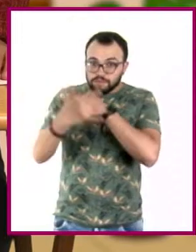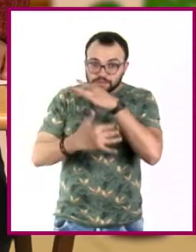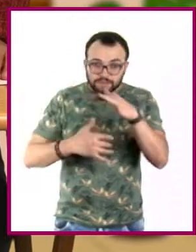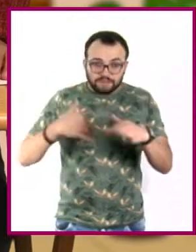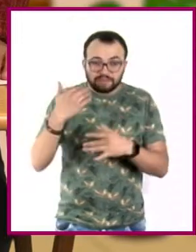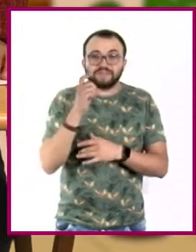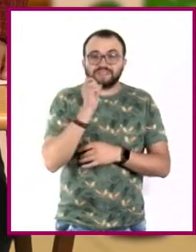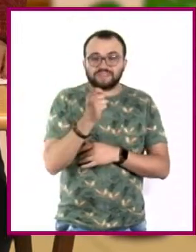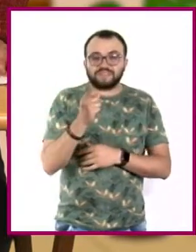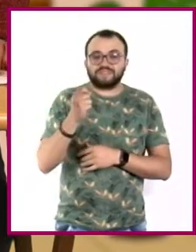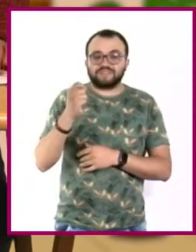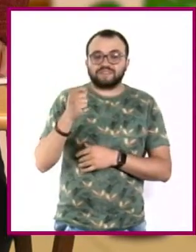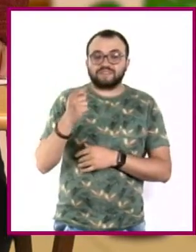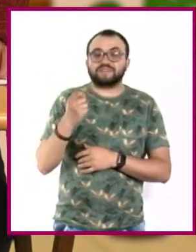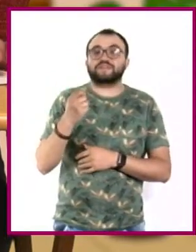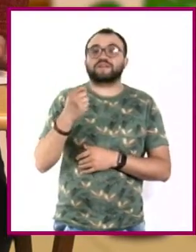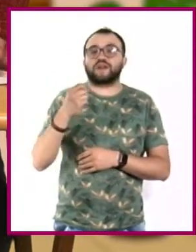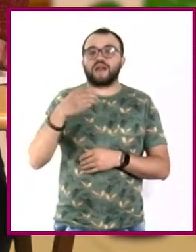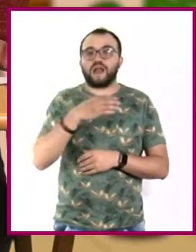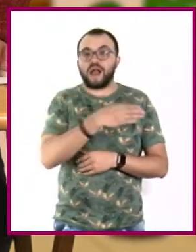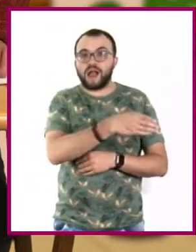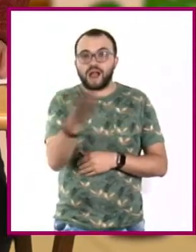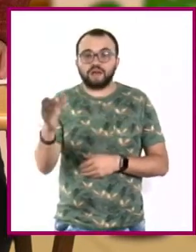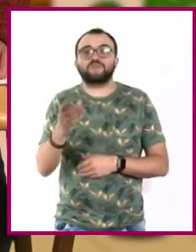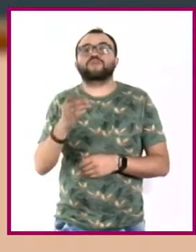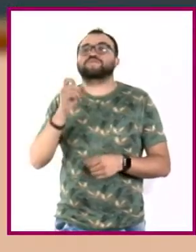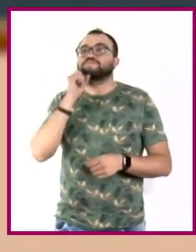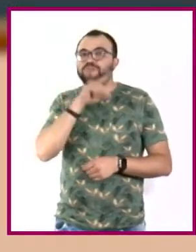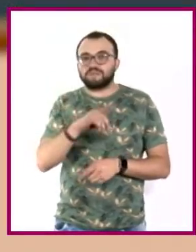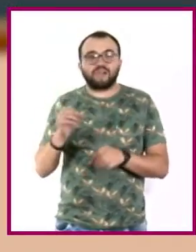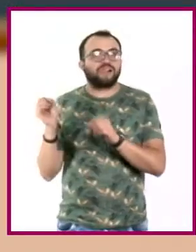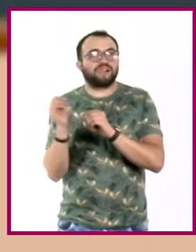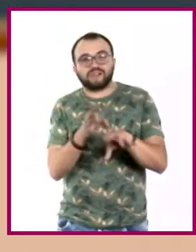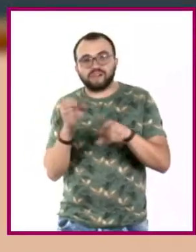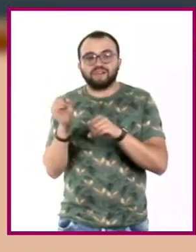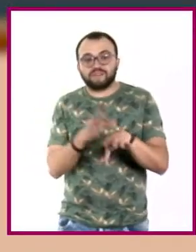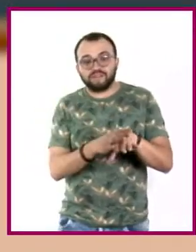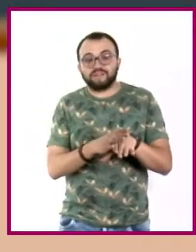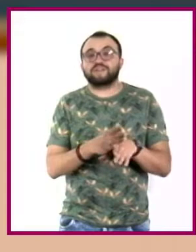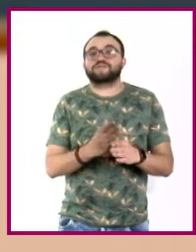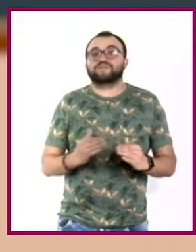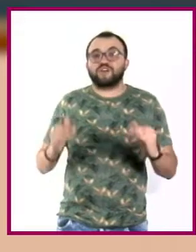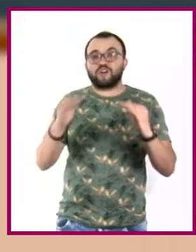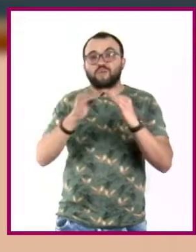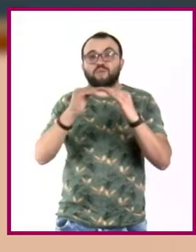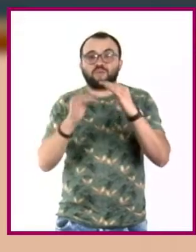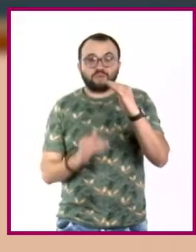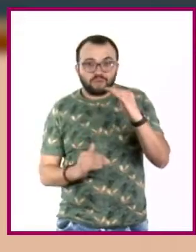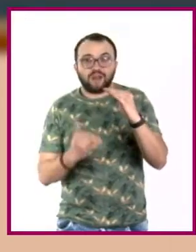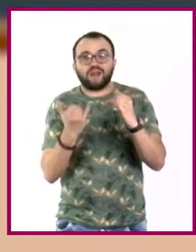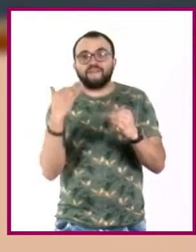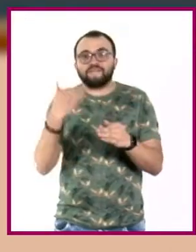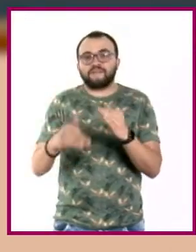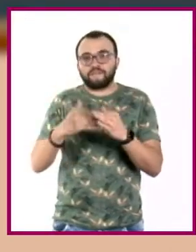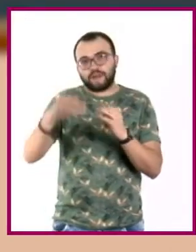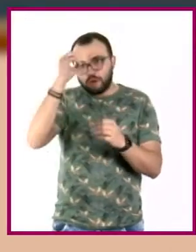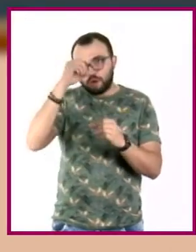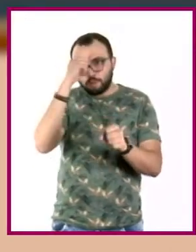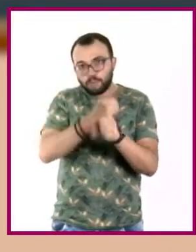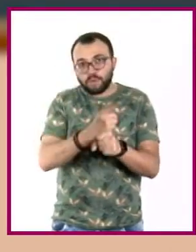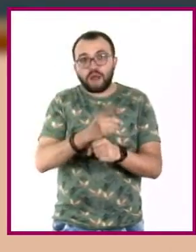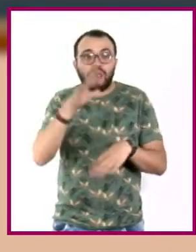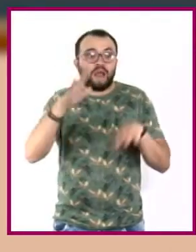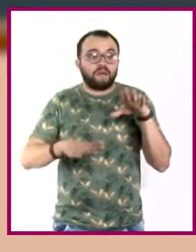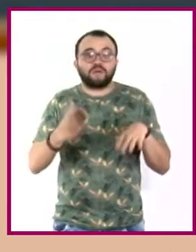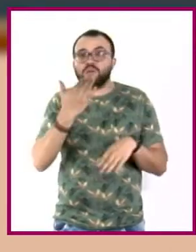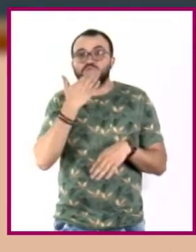derechos laborales volvieron a estar a merced de los grandes propietarios. Y la desigualdad, la falta de oportunidades y el a veces nulo respeto